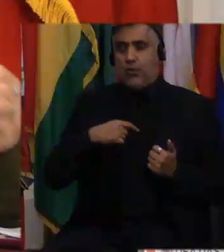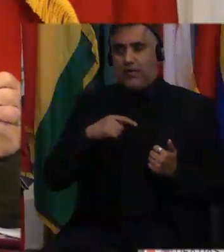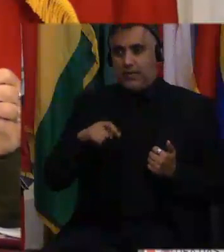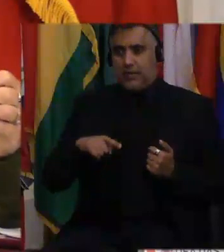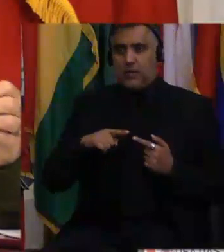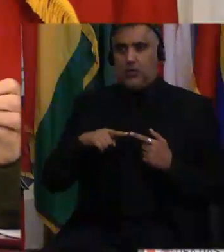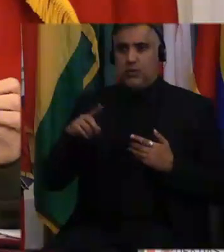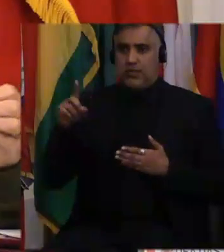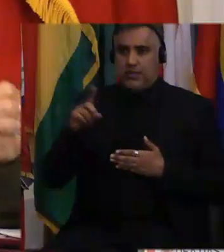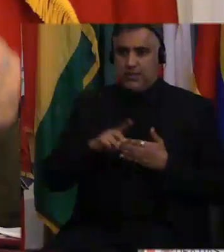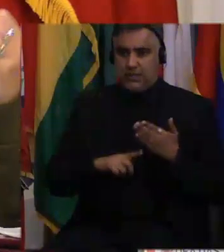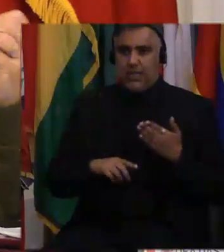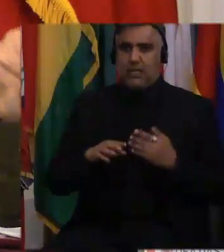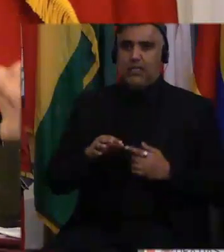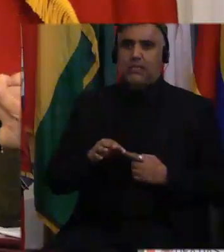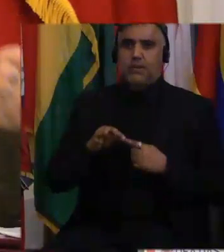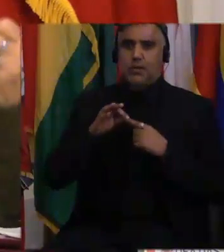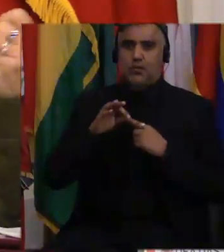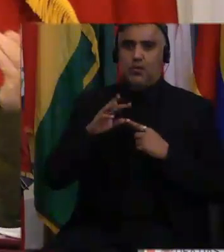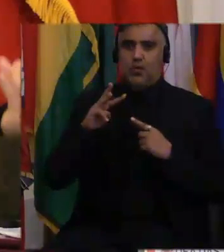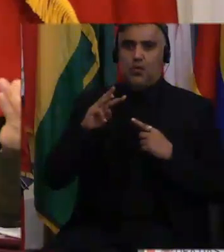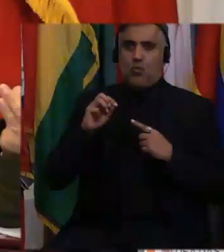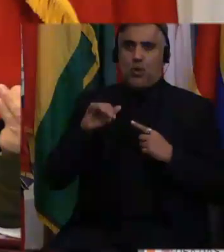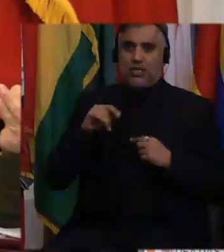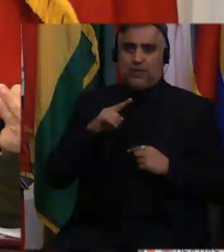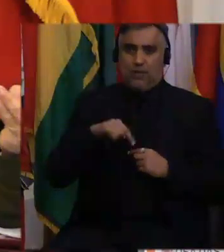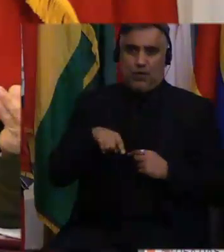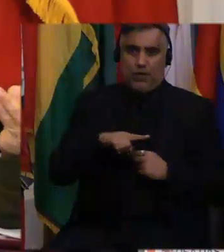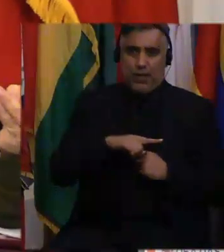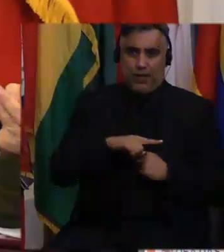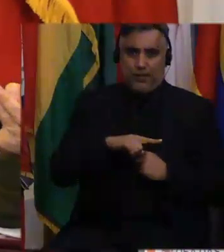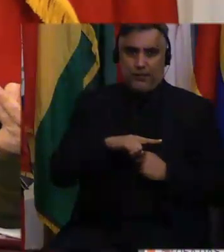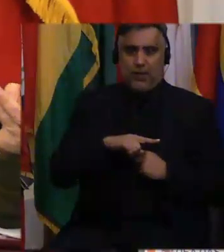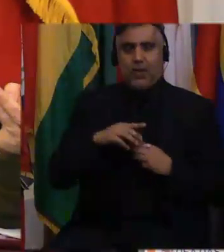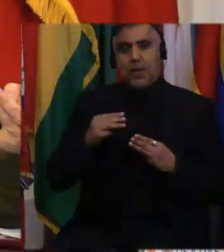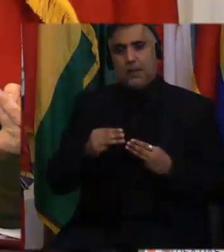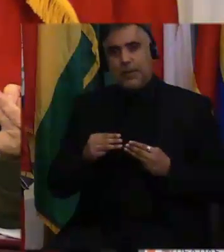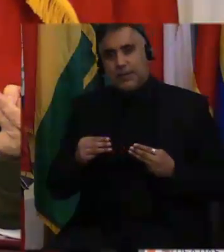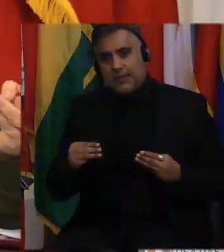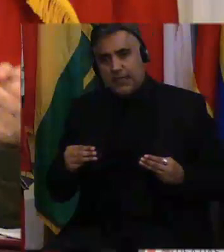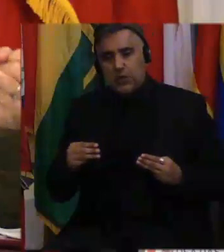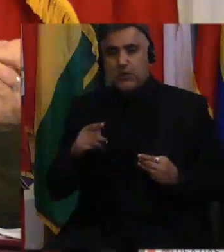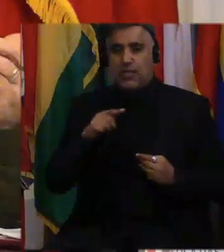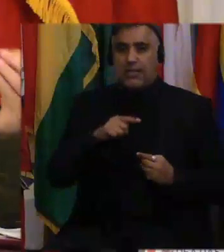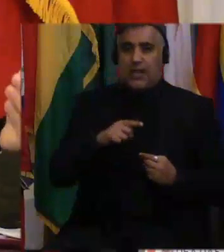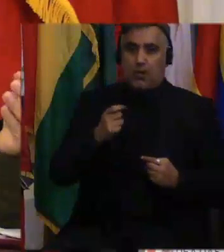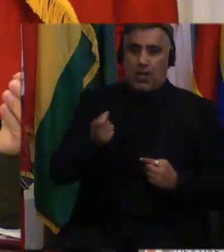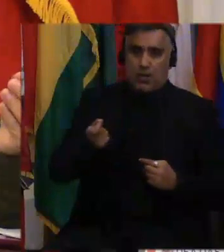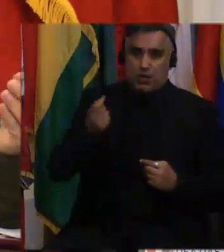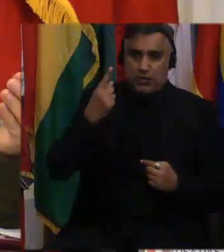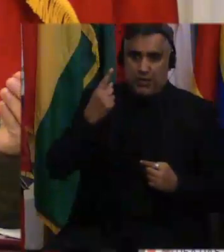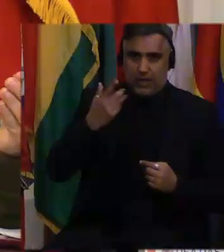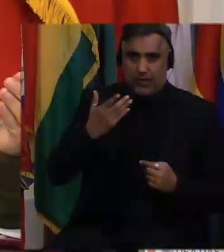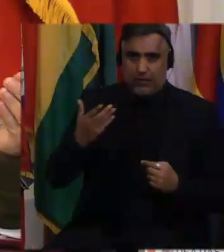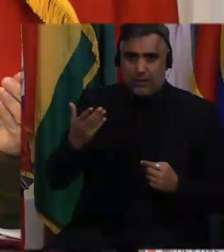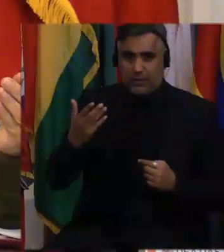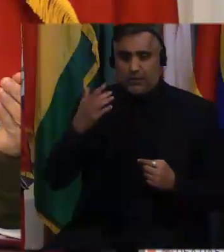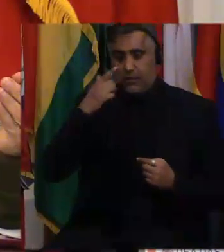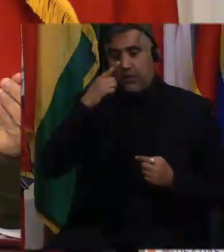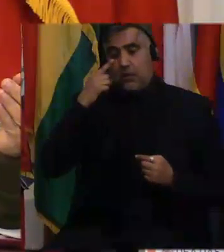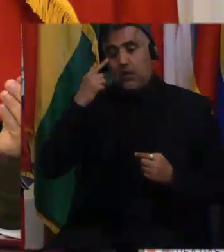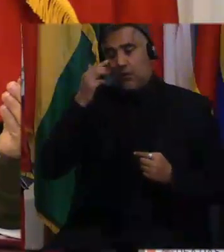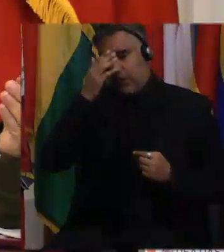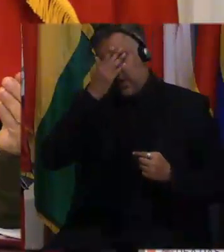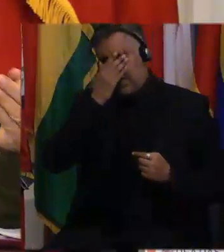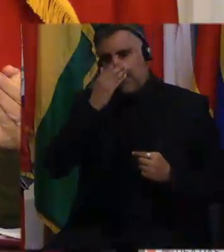mecanismos especiales para ellas, materiales mediados para que ellas los entiendan. Hay problemas de analfabetismo en